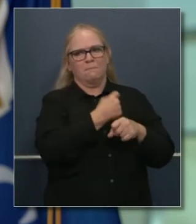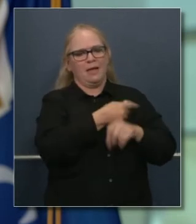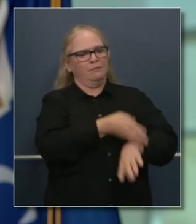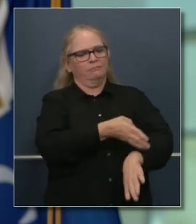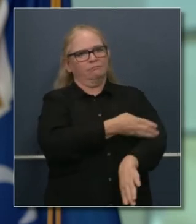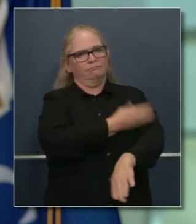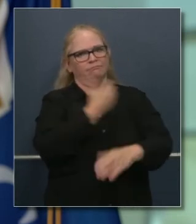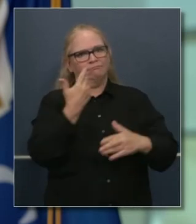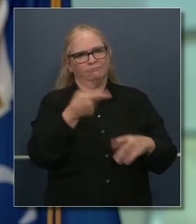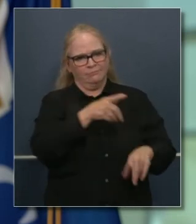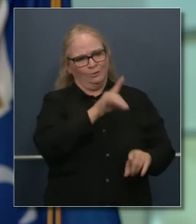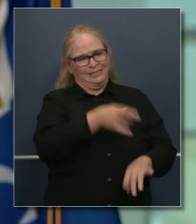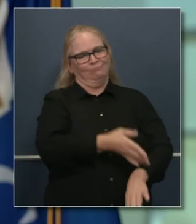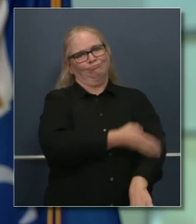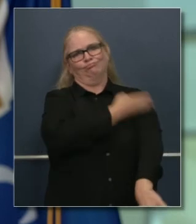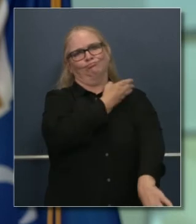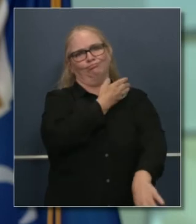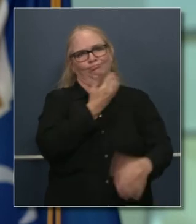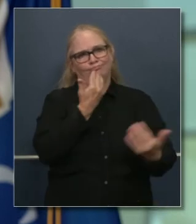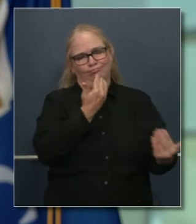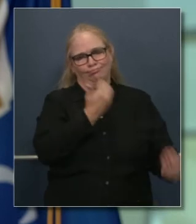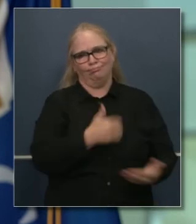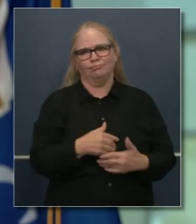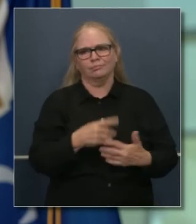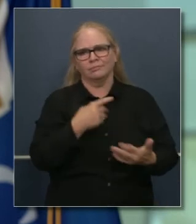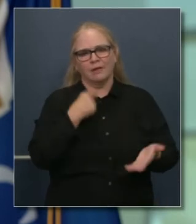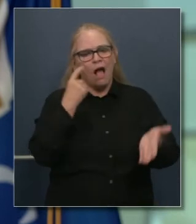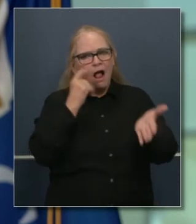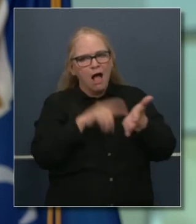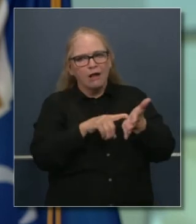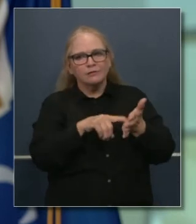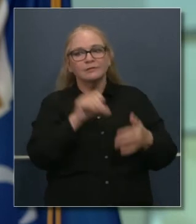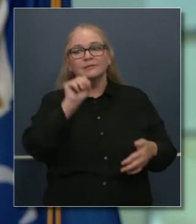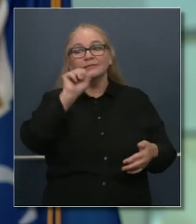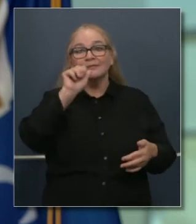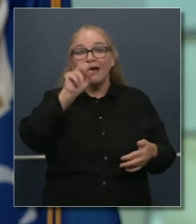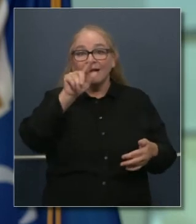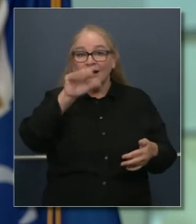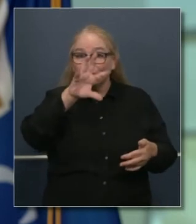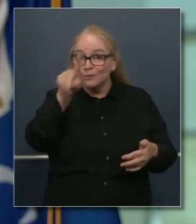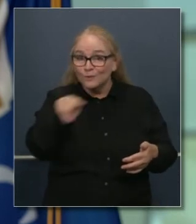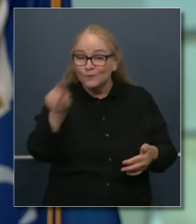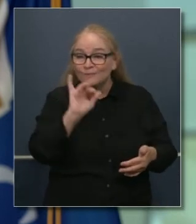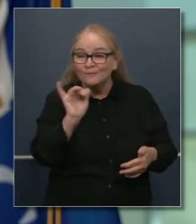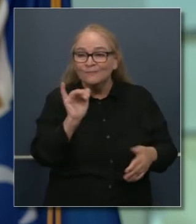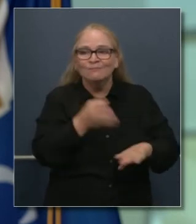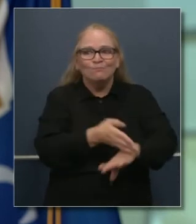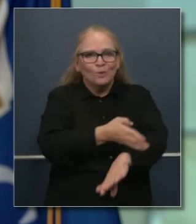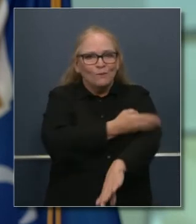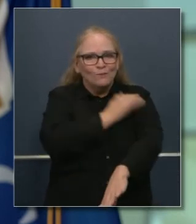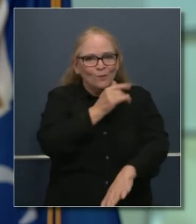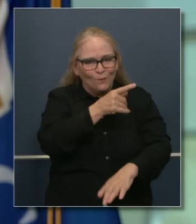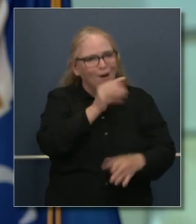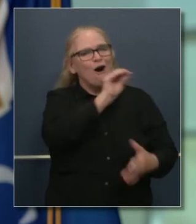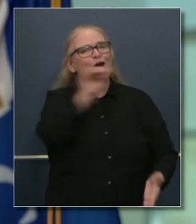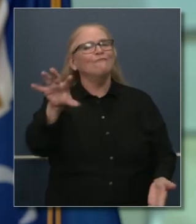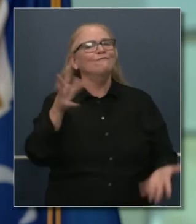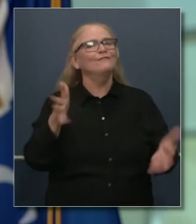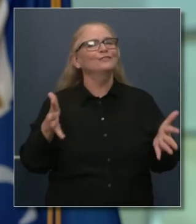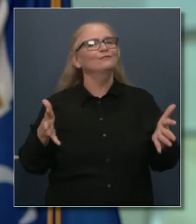progreso no solo en san diego sino por todo el estado y también sabiendo que en santa cruz se logra progreso